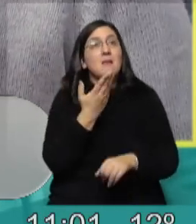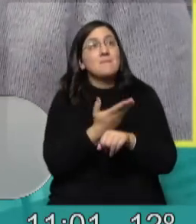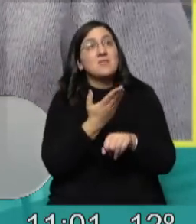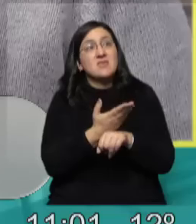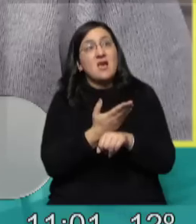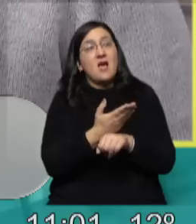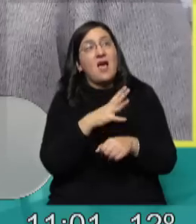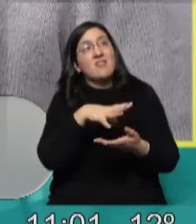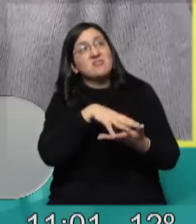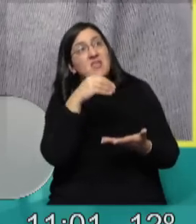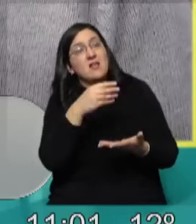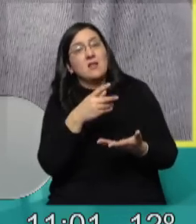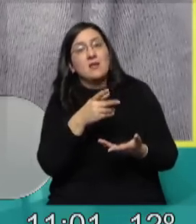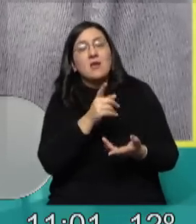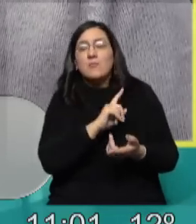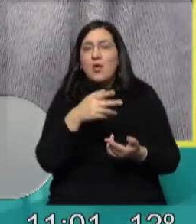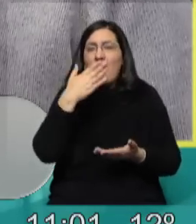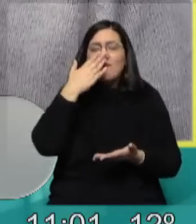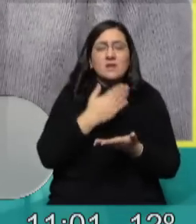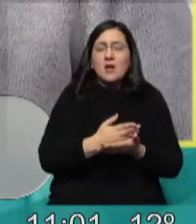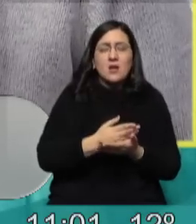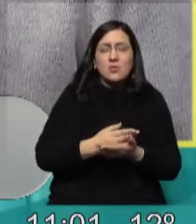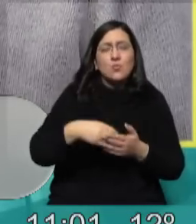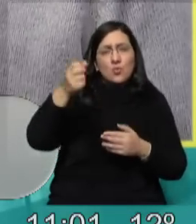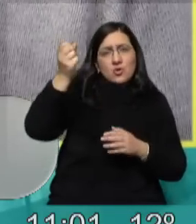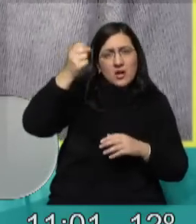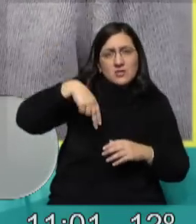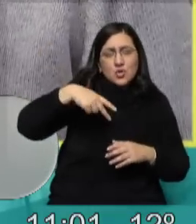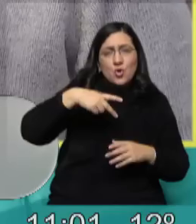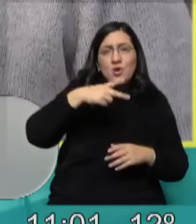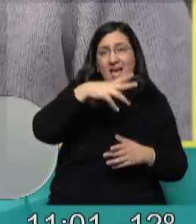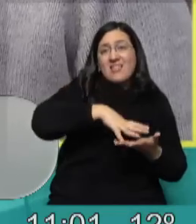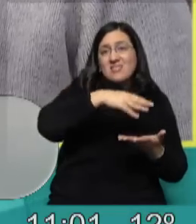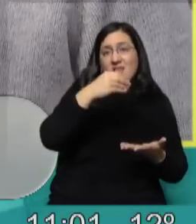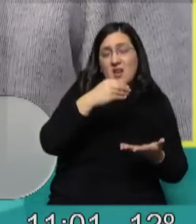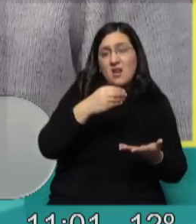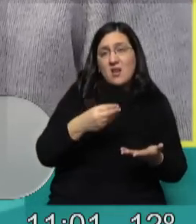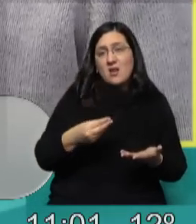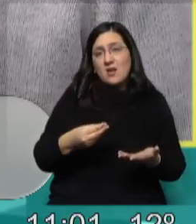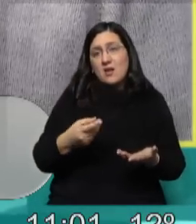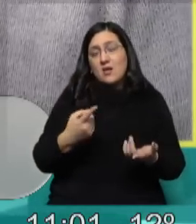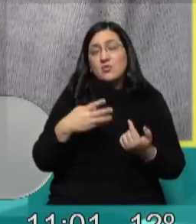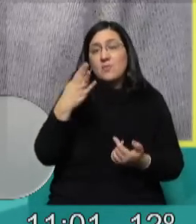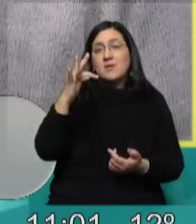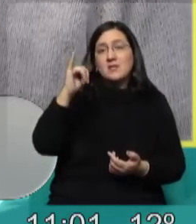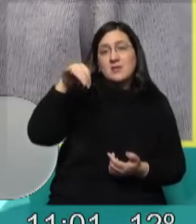Antel diciendo, no, mire, esto nunca hubo intención de firmar un contrato con Pettinati, y Pettinati no